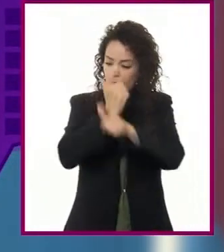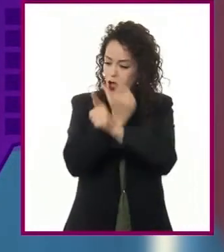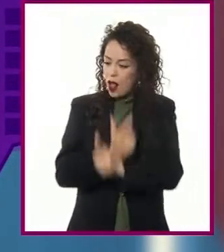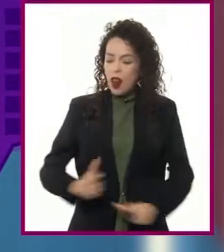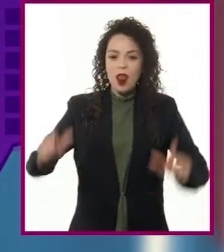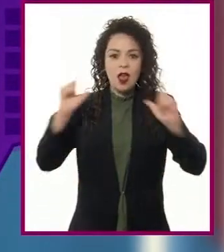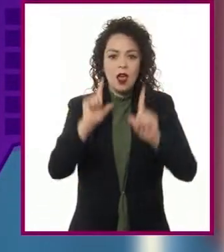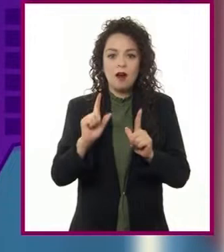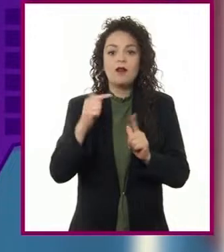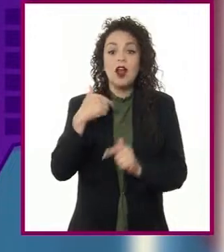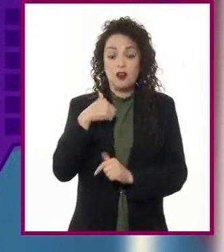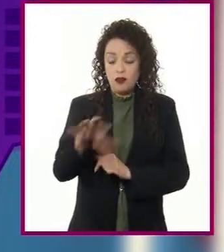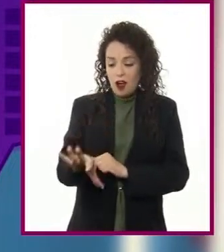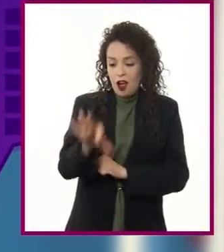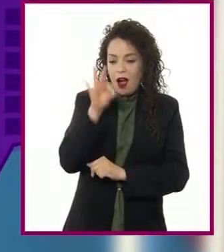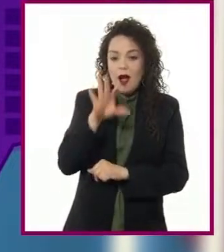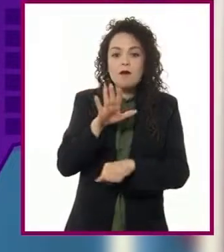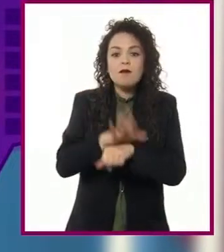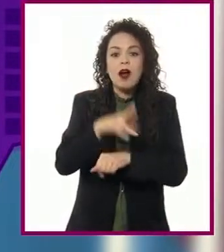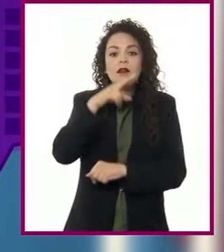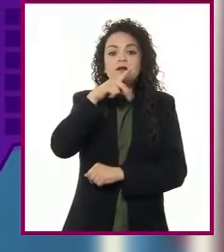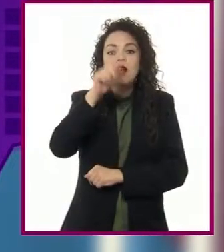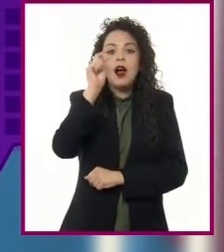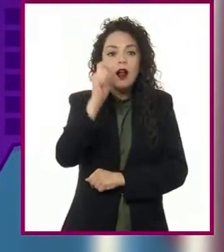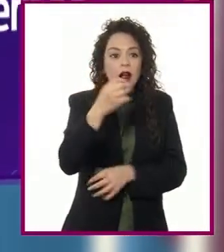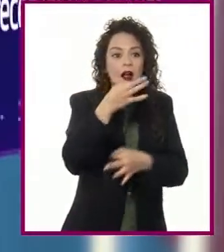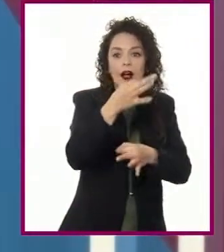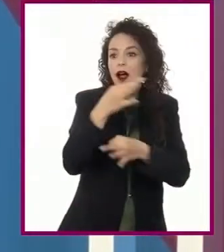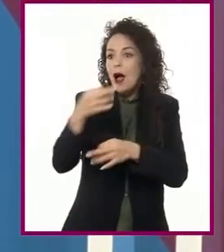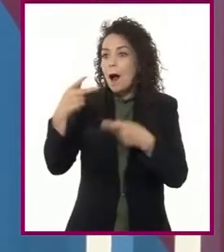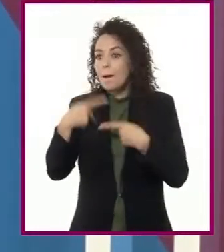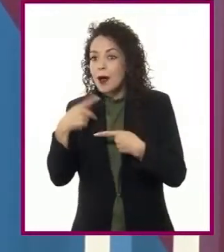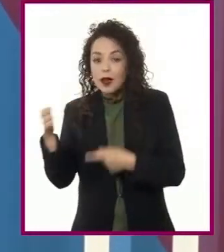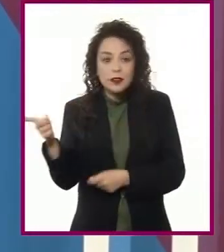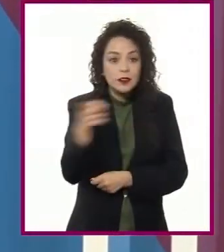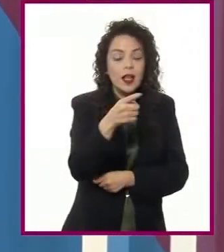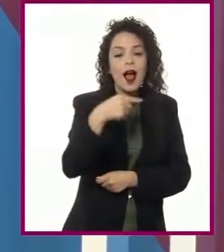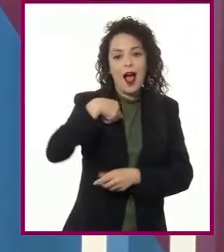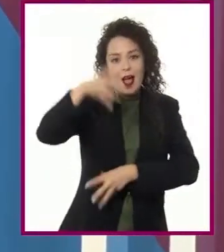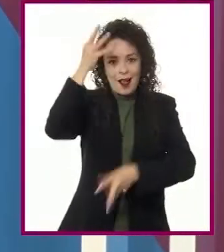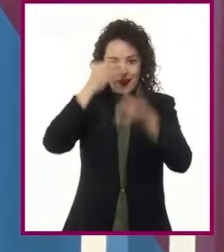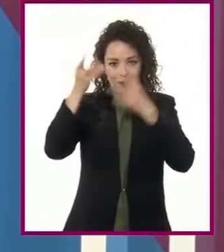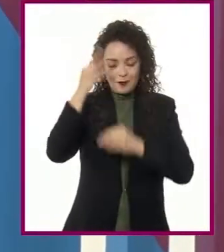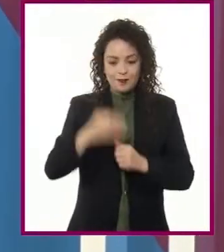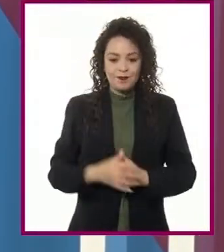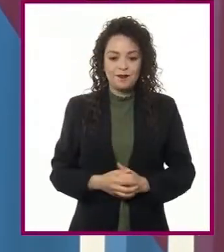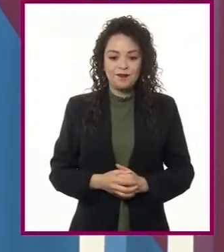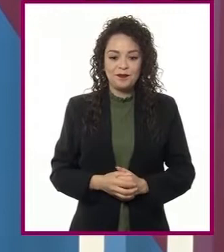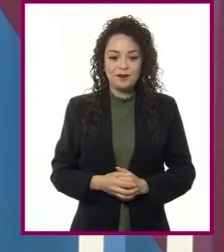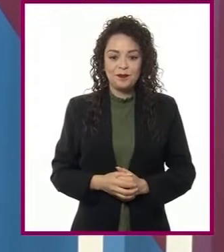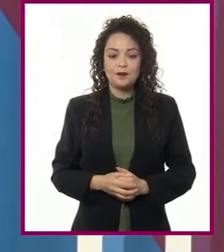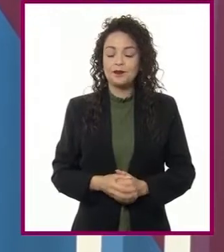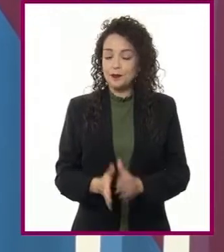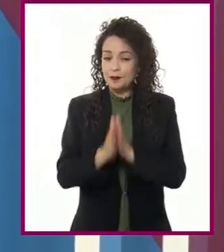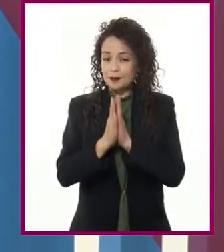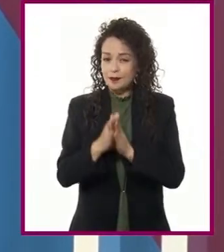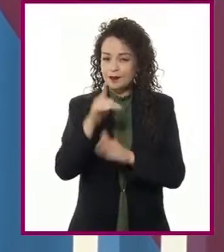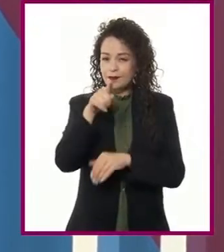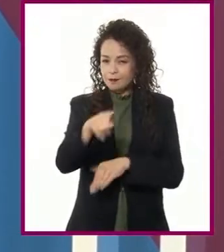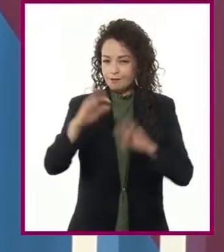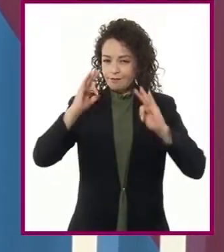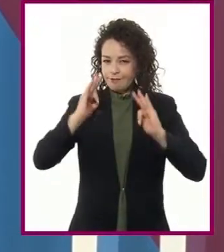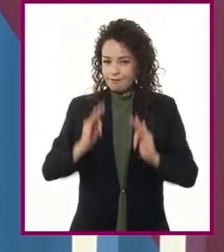las mejores influencias que nos ofrecen las y los demás. Les invito a que se acomoden y presten mucha atención a